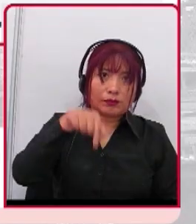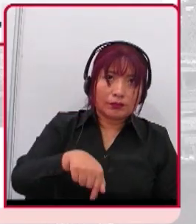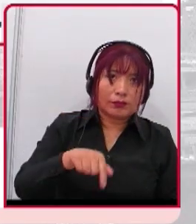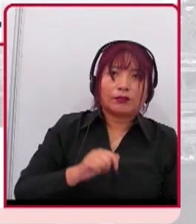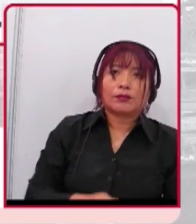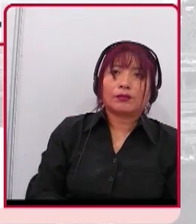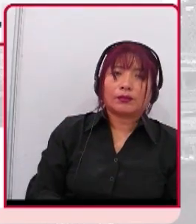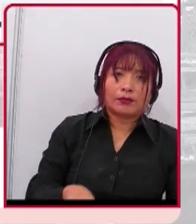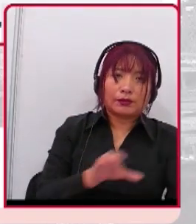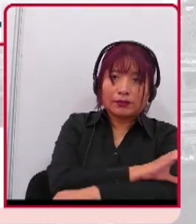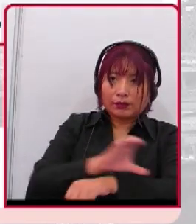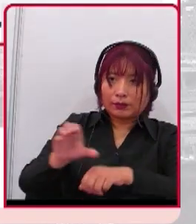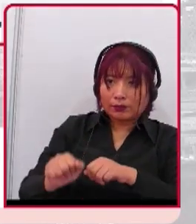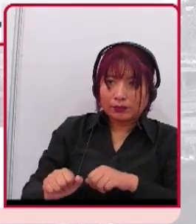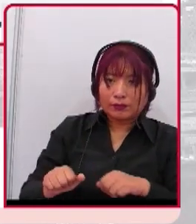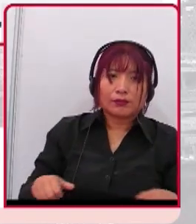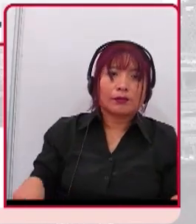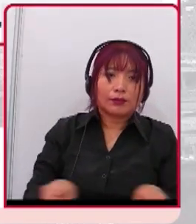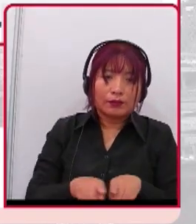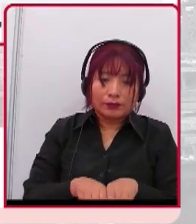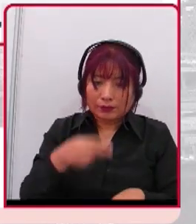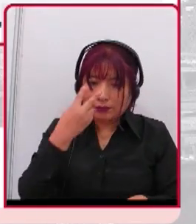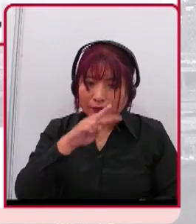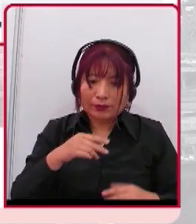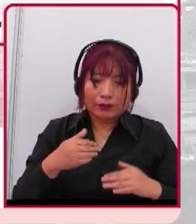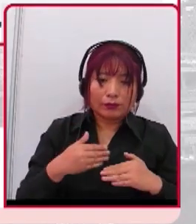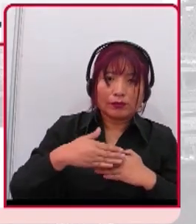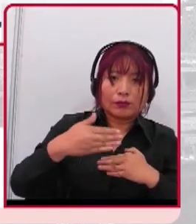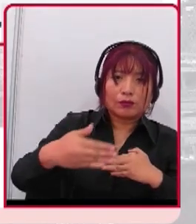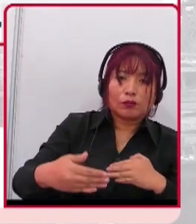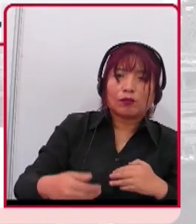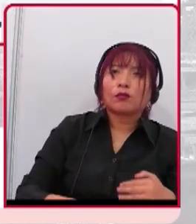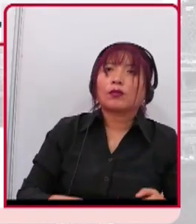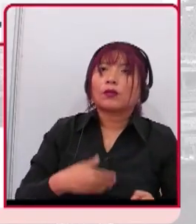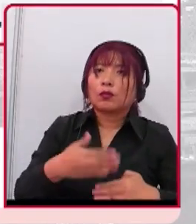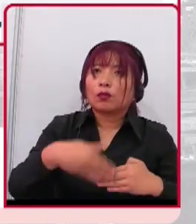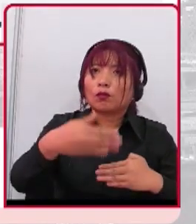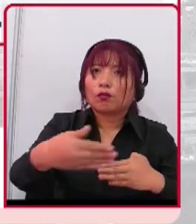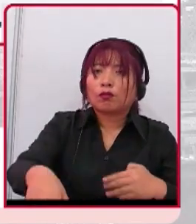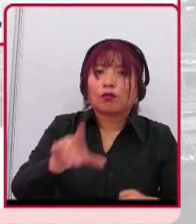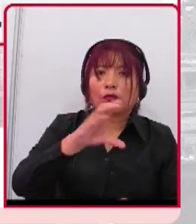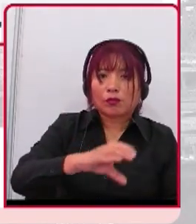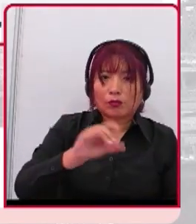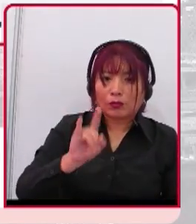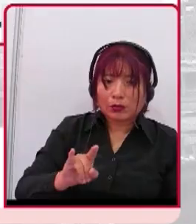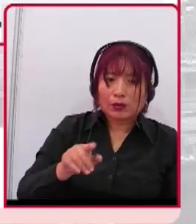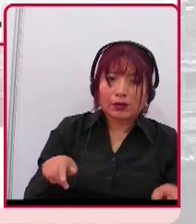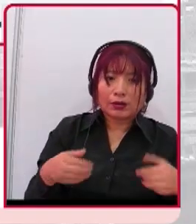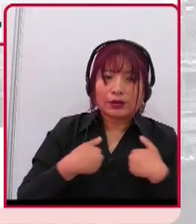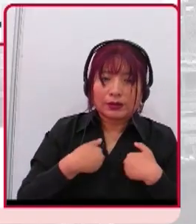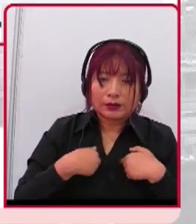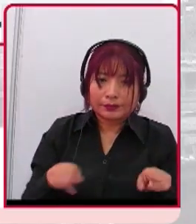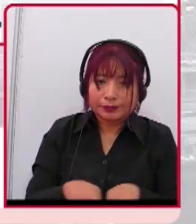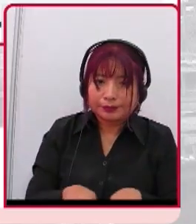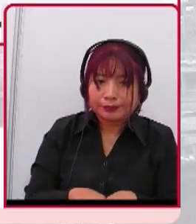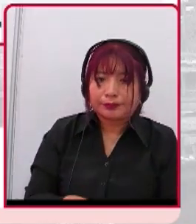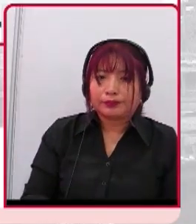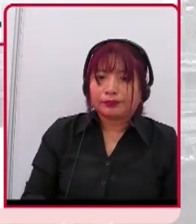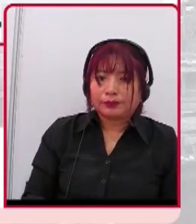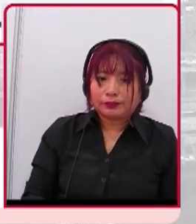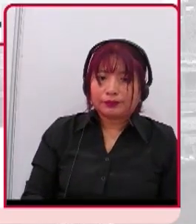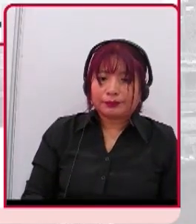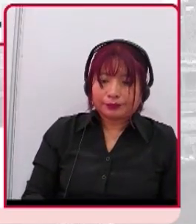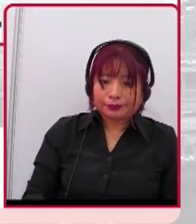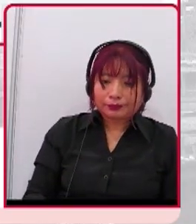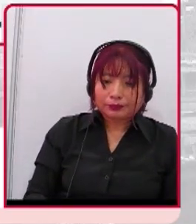Cajamarca. Nuestra producción es una producción de concentrado de cobre. Nosotros tenemos un